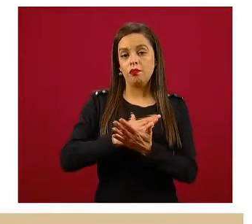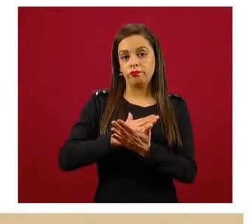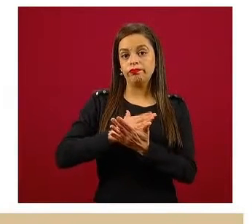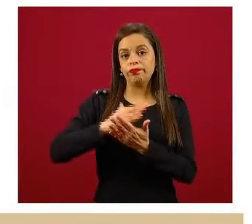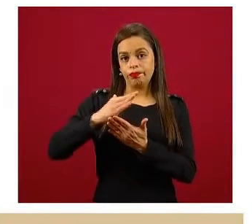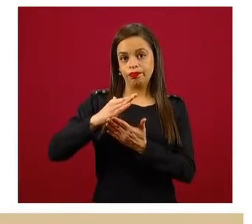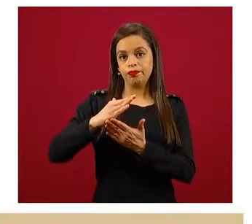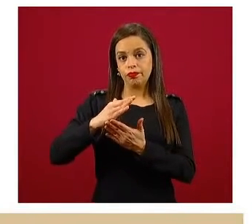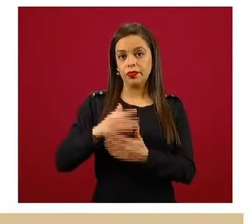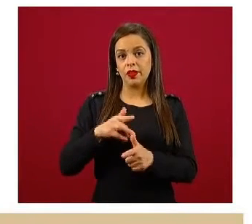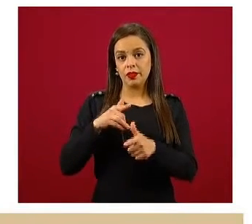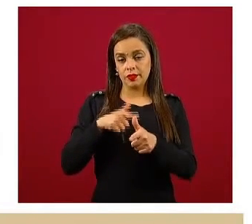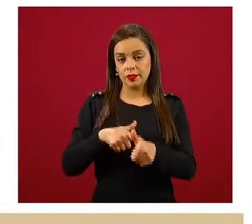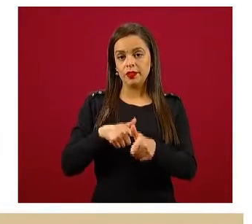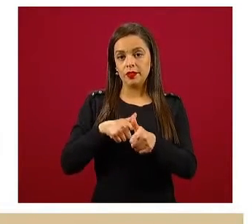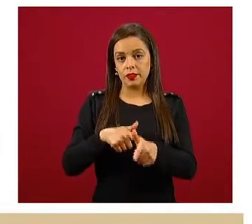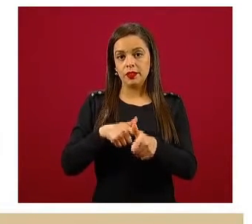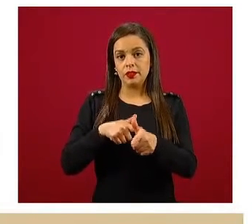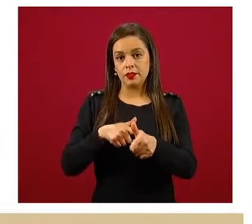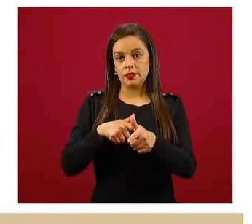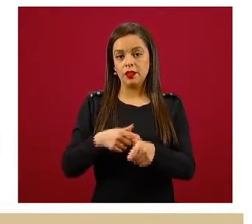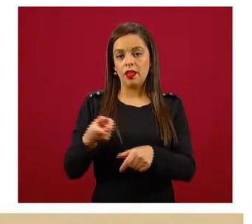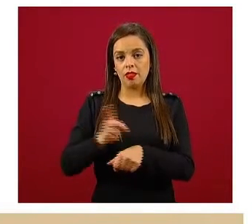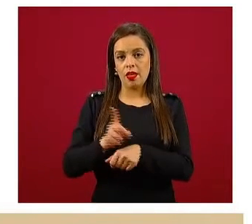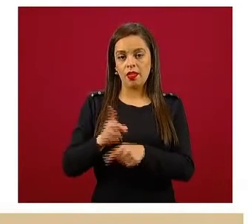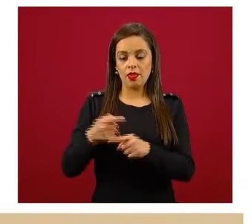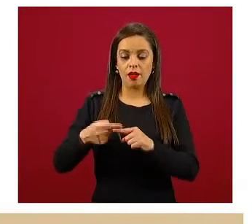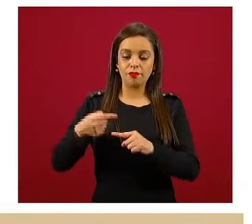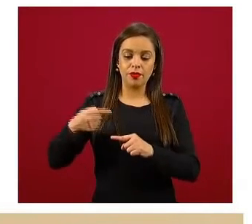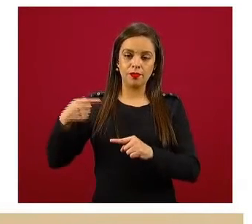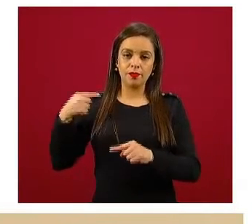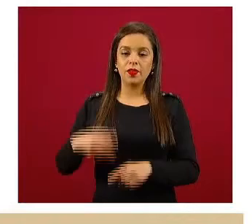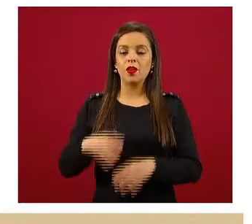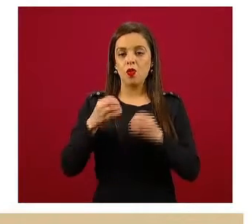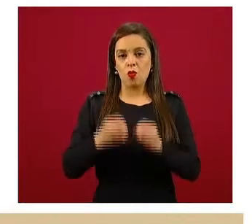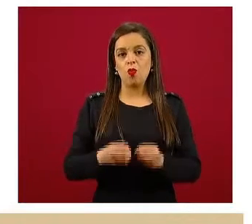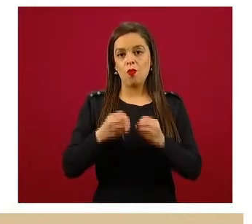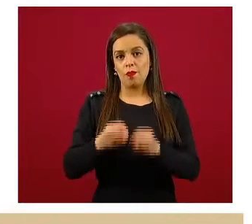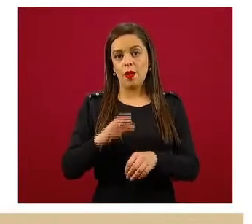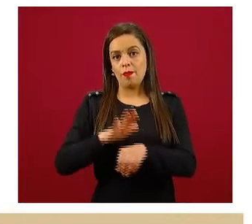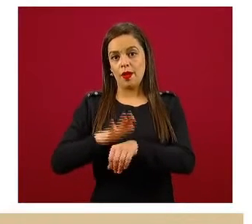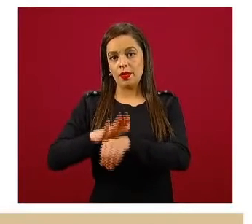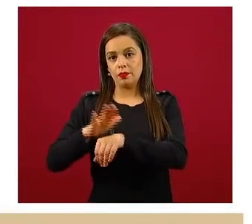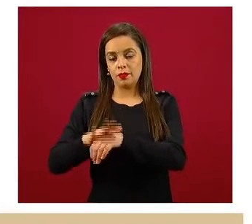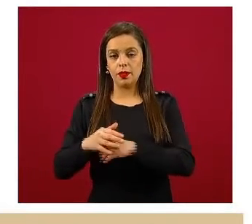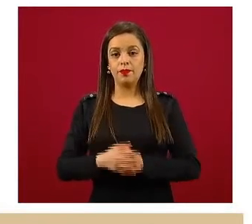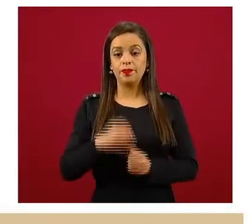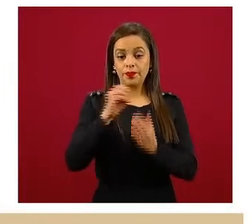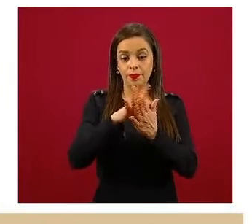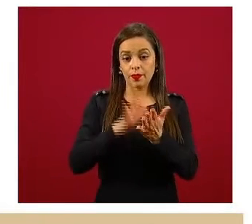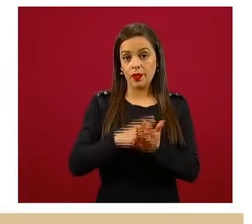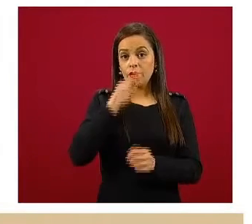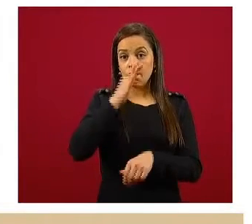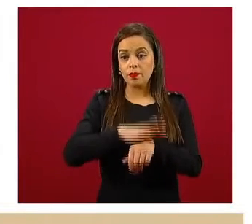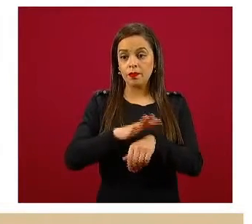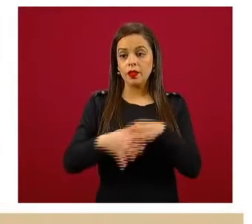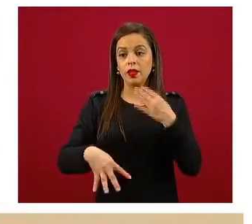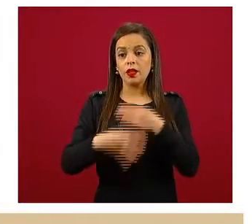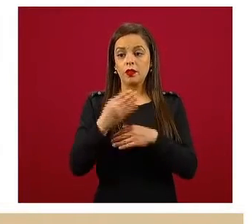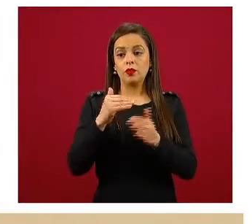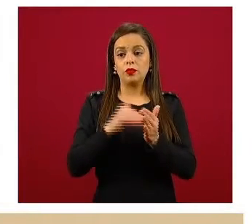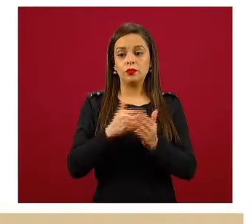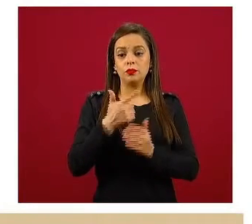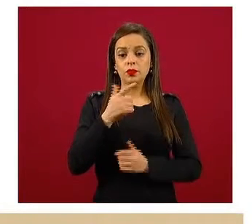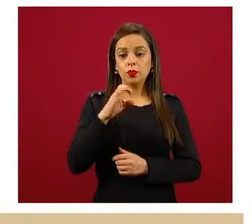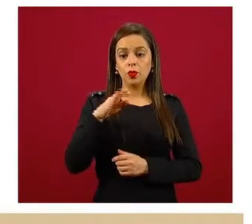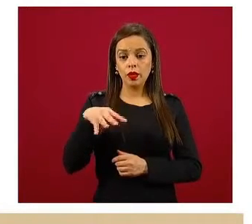incrementando en los últimos días. Aún así, también el reporte nos dice que hay 14.144 camas